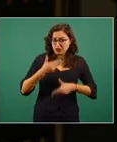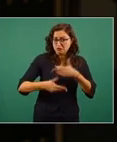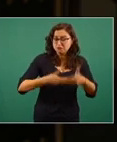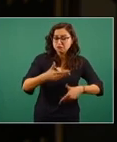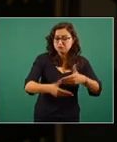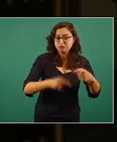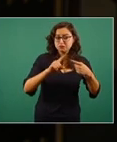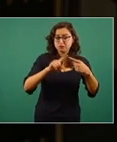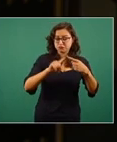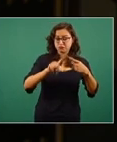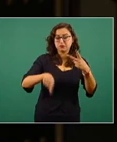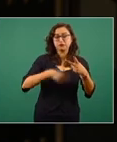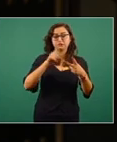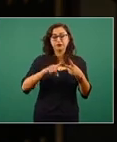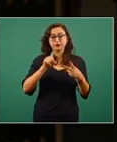Tremendamente inspiradora,